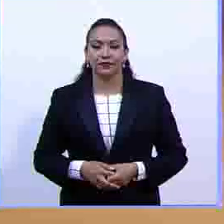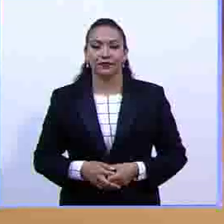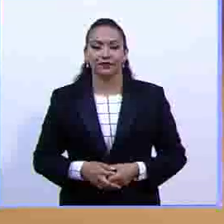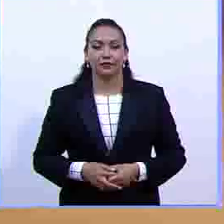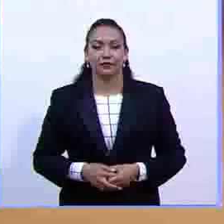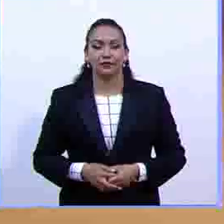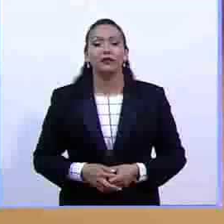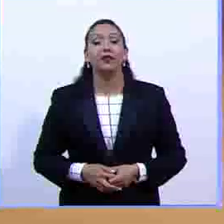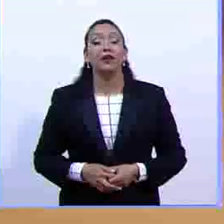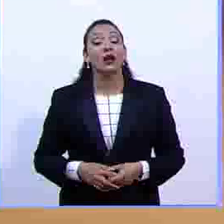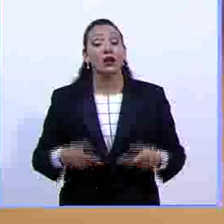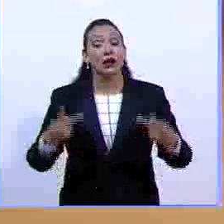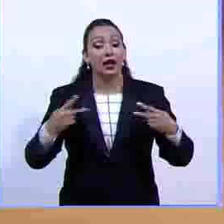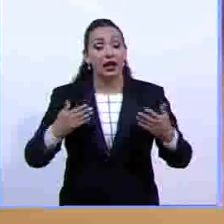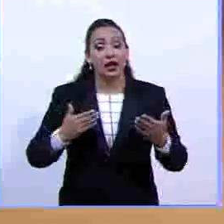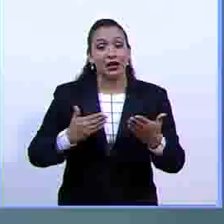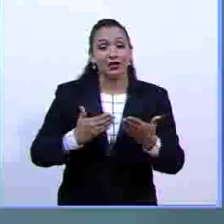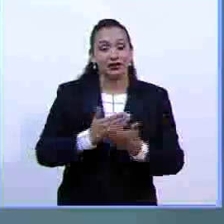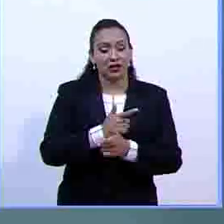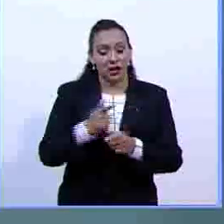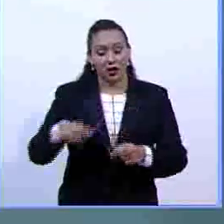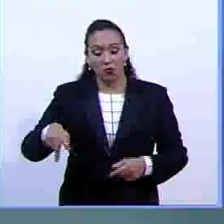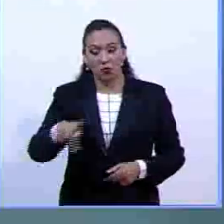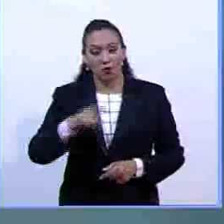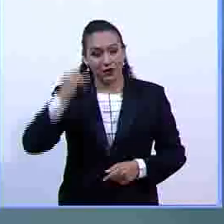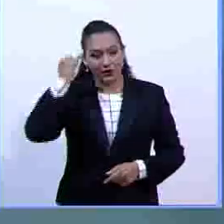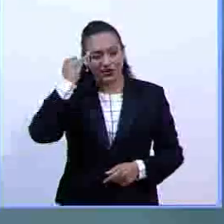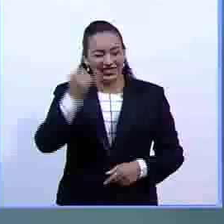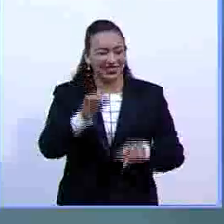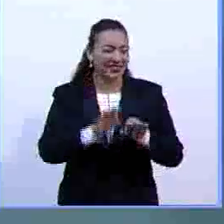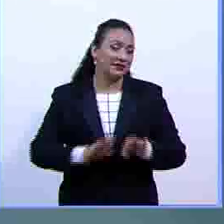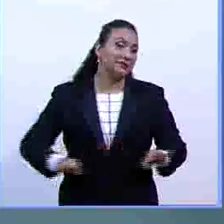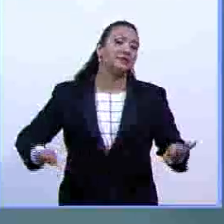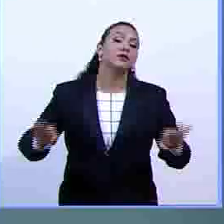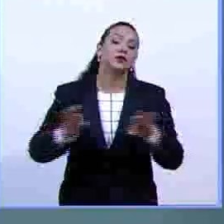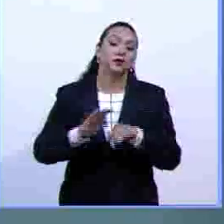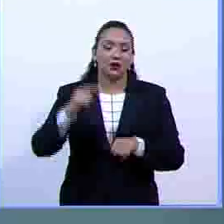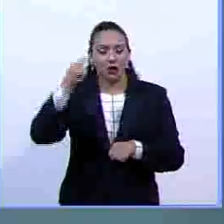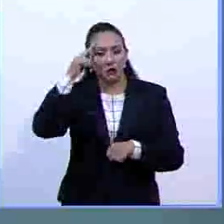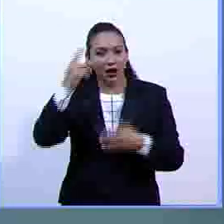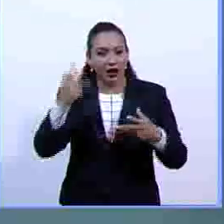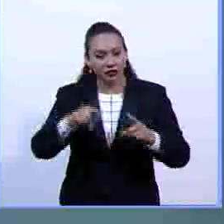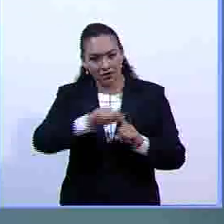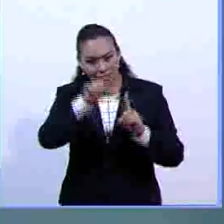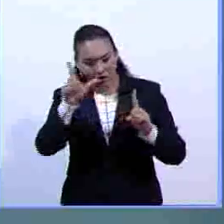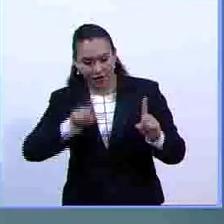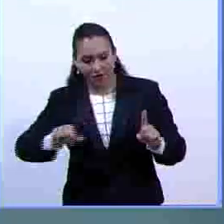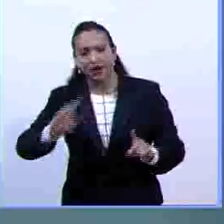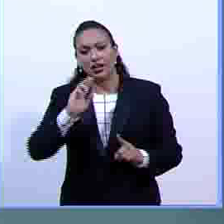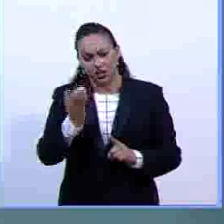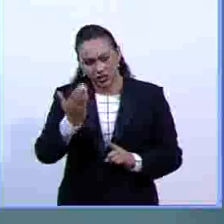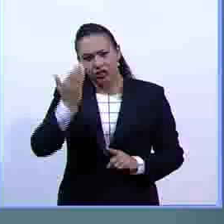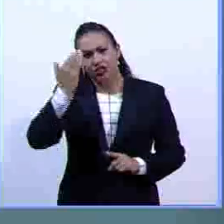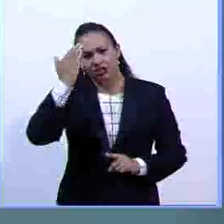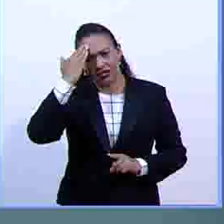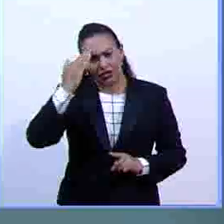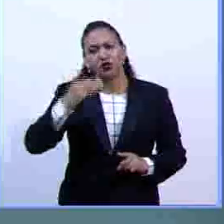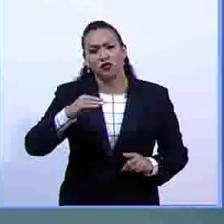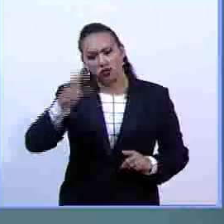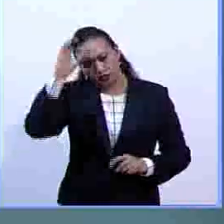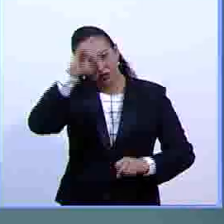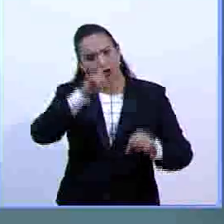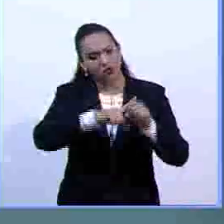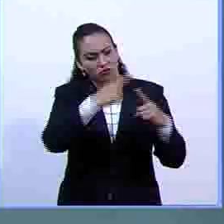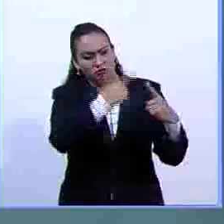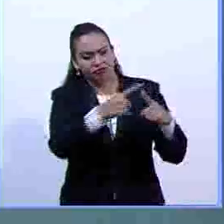El derecho a la libre determinación de los pueblos indígenas es un pilar fundamental en la construcción de un país que reconoce y respeta la diversidad